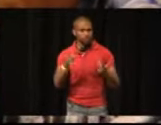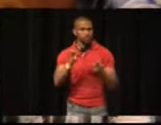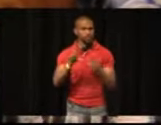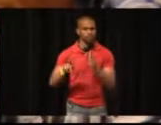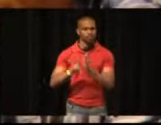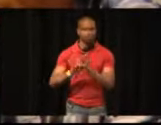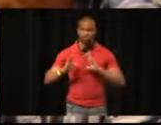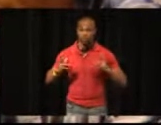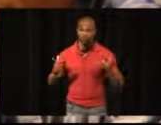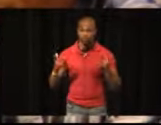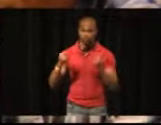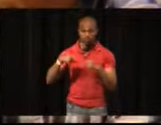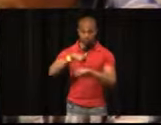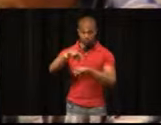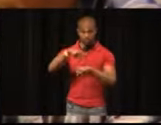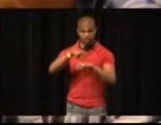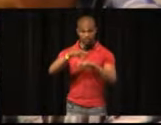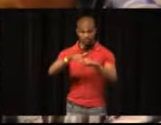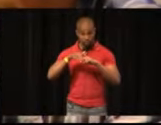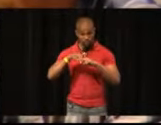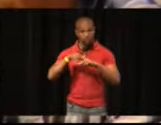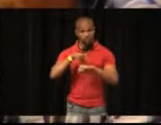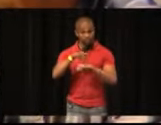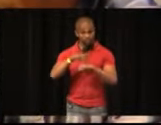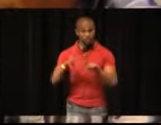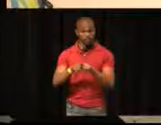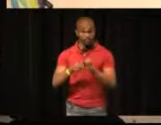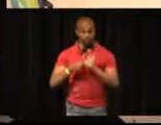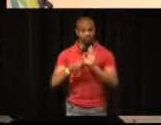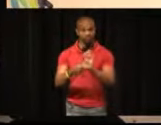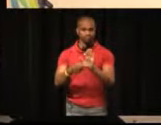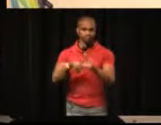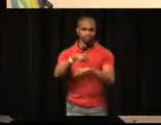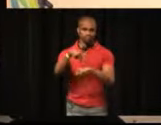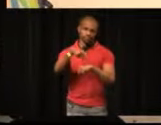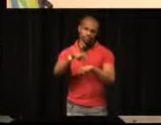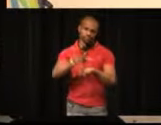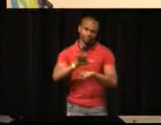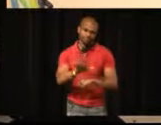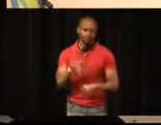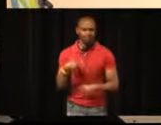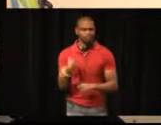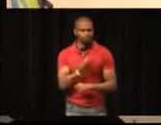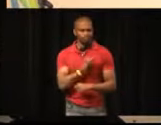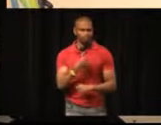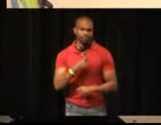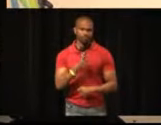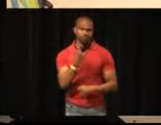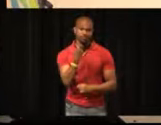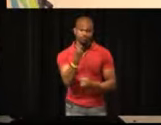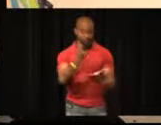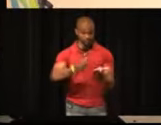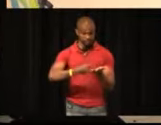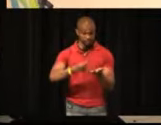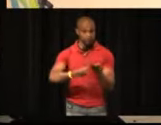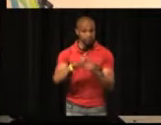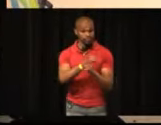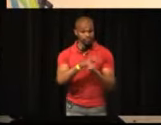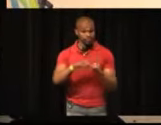difundido por todo el país, por el país y para el país. Entonces, tengo como uno de nuestros